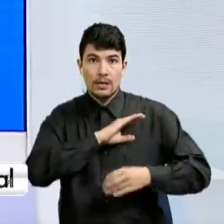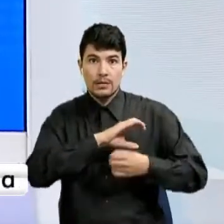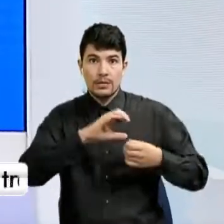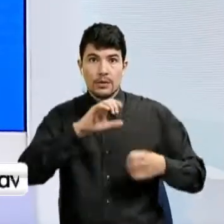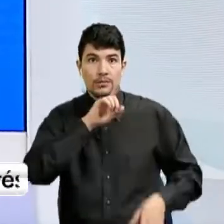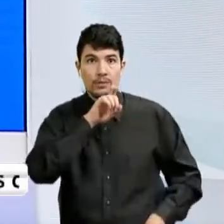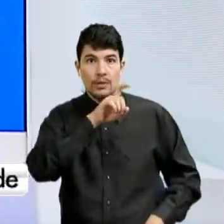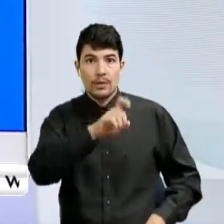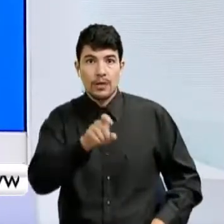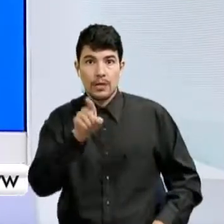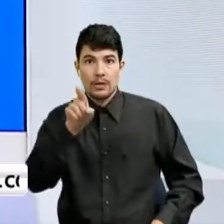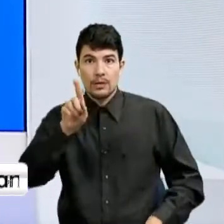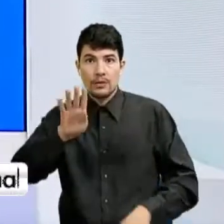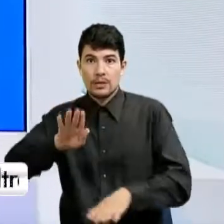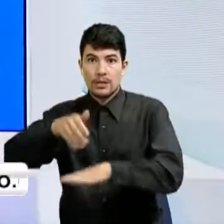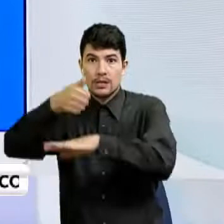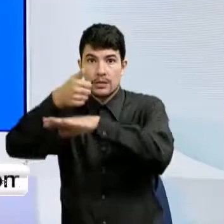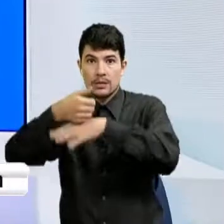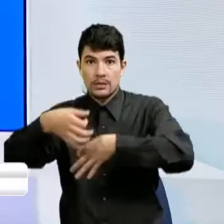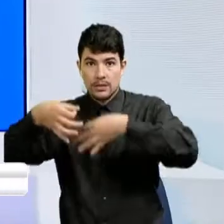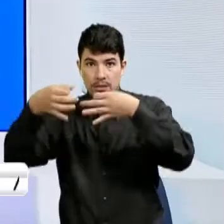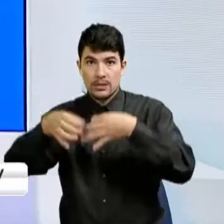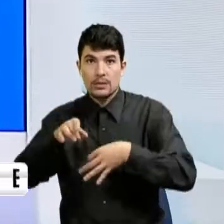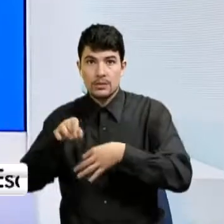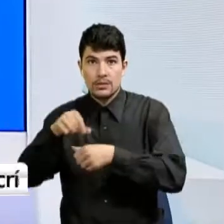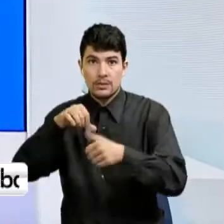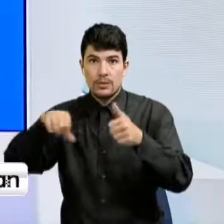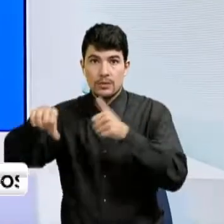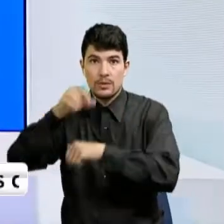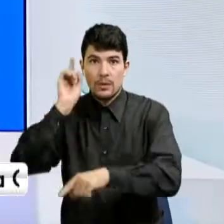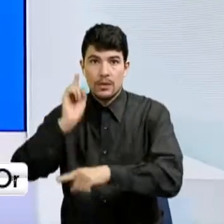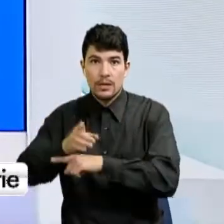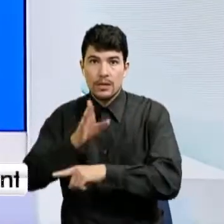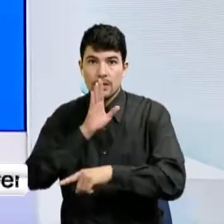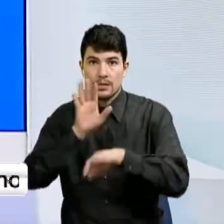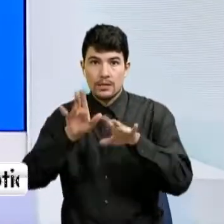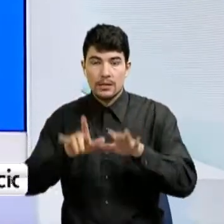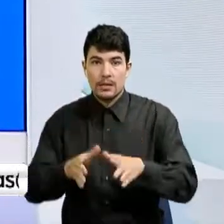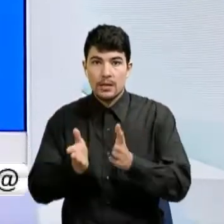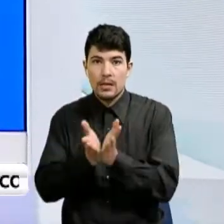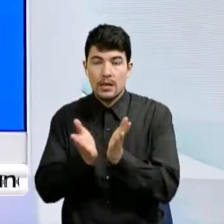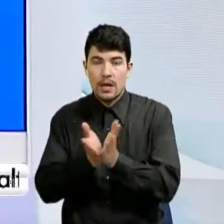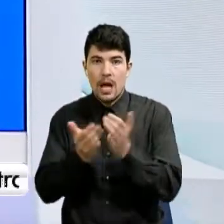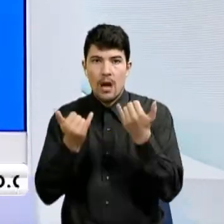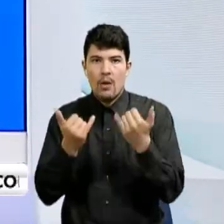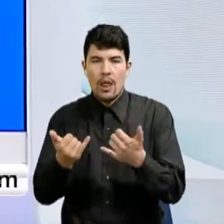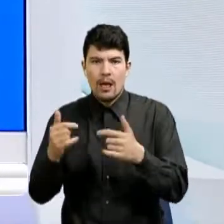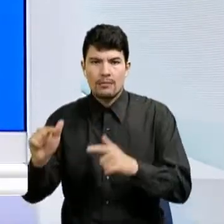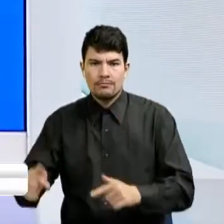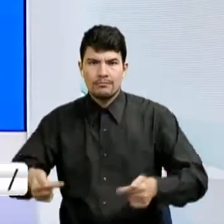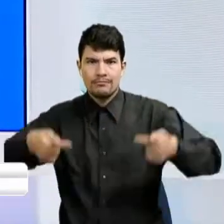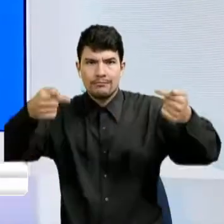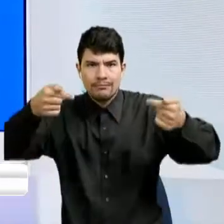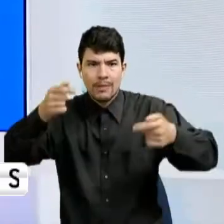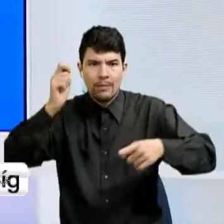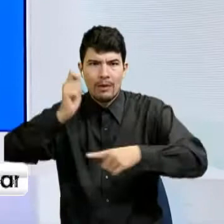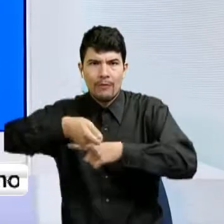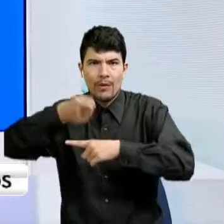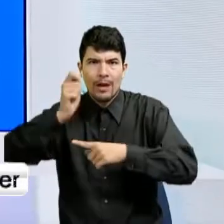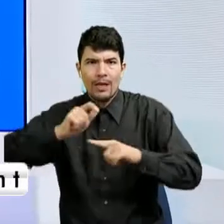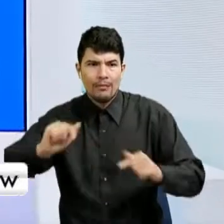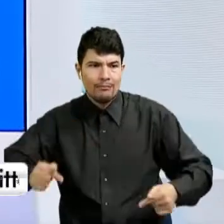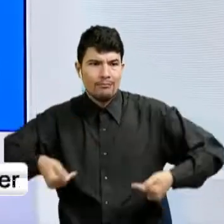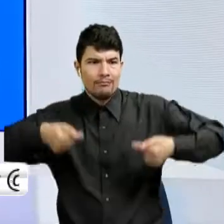bucaramanga 14 rectores exactamente los que fueron trasladados por la secretaria de educación se enfrentan en este momento en los tribunales y